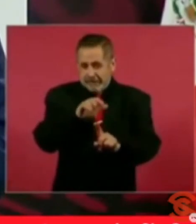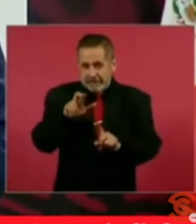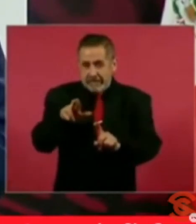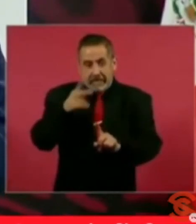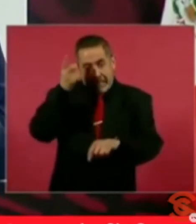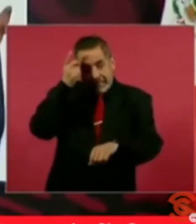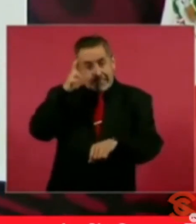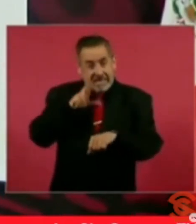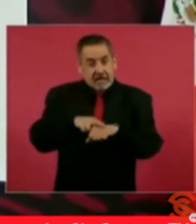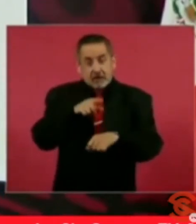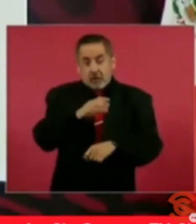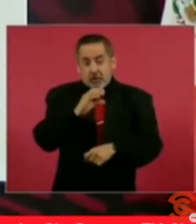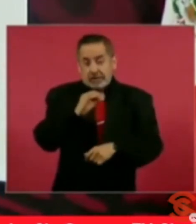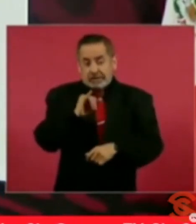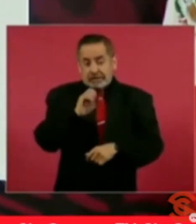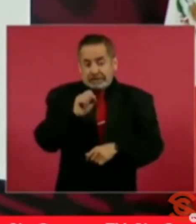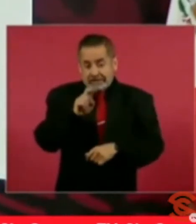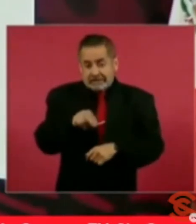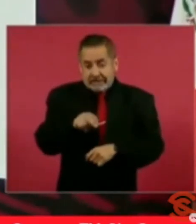Y en ese entonces,